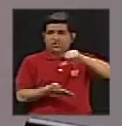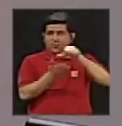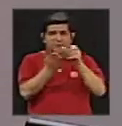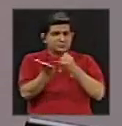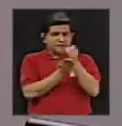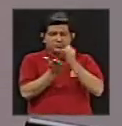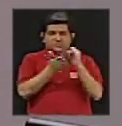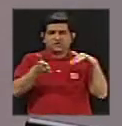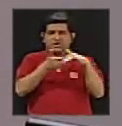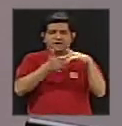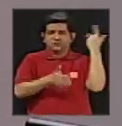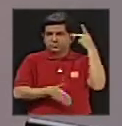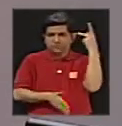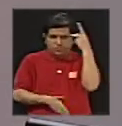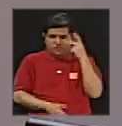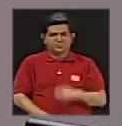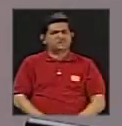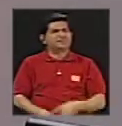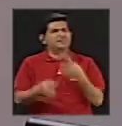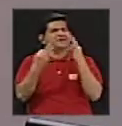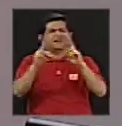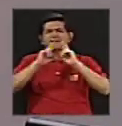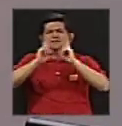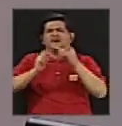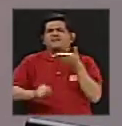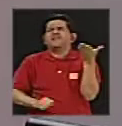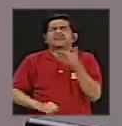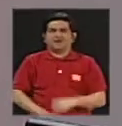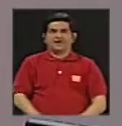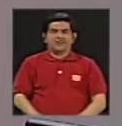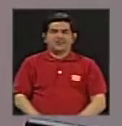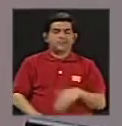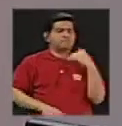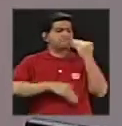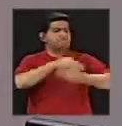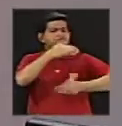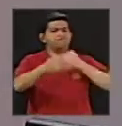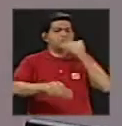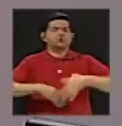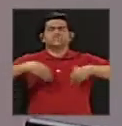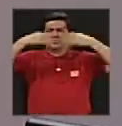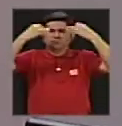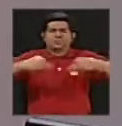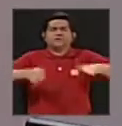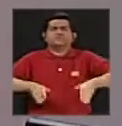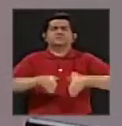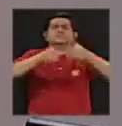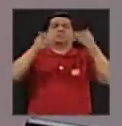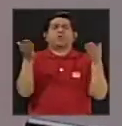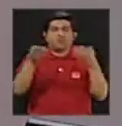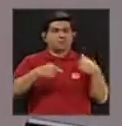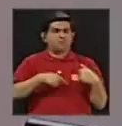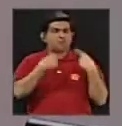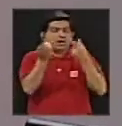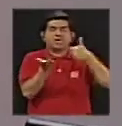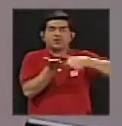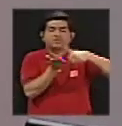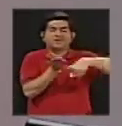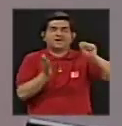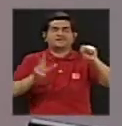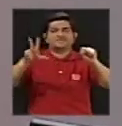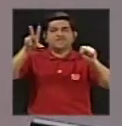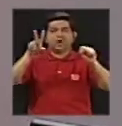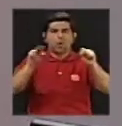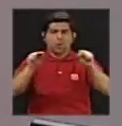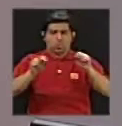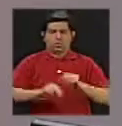Lo que buscaba responder principalmente era cómo fue ese proceso de toma de decisión para ir a votar o no ir a votar.